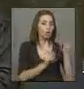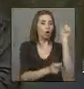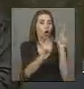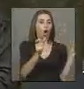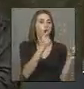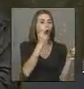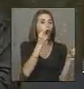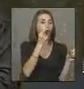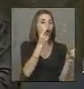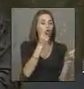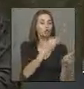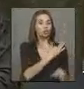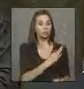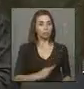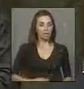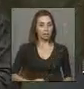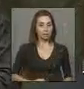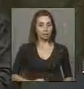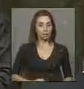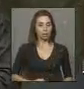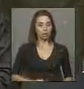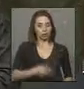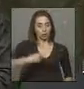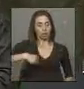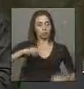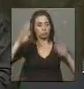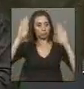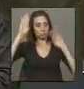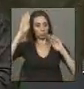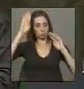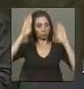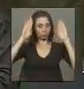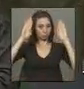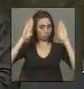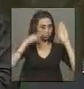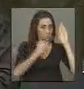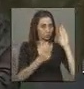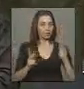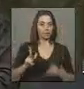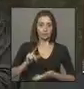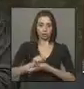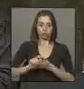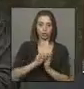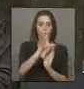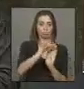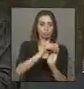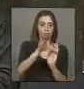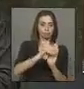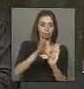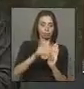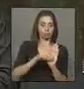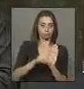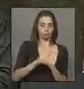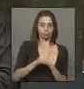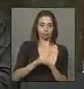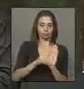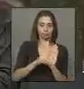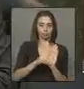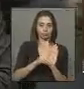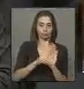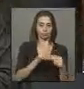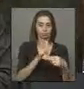los parlamentarios que estamos levantando el brazo y el señor secretario de nuestra corporación